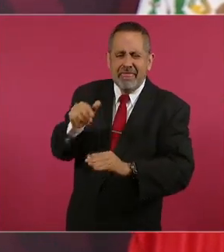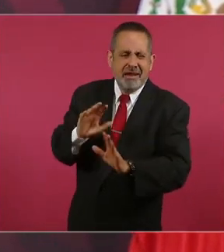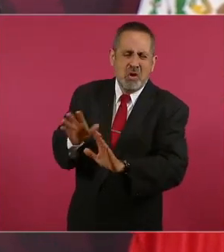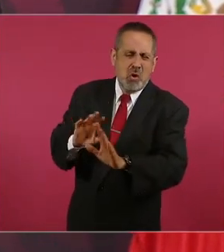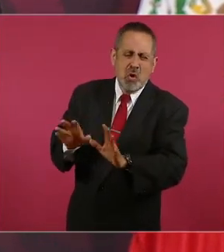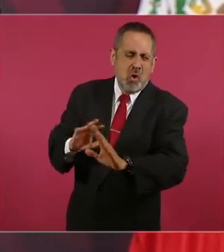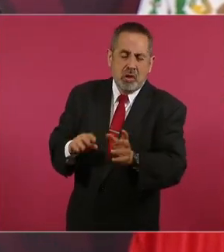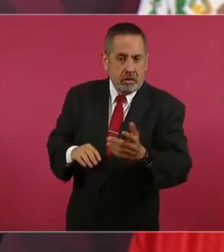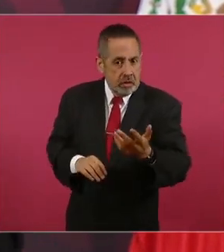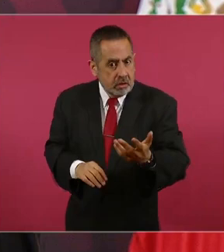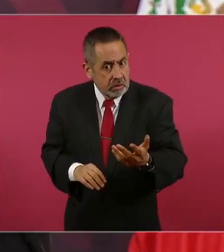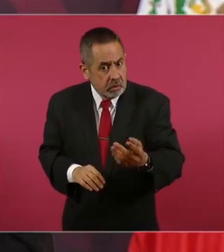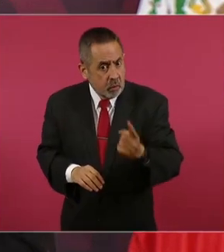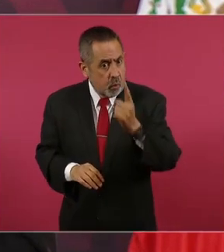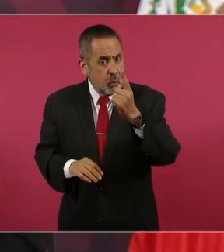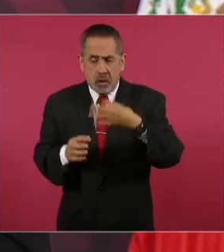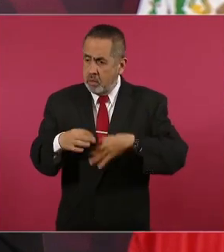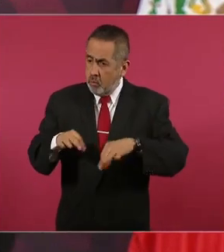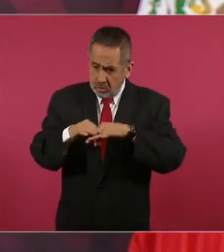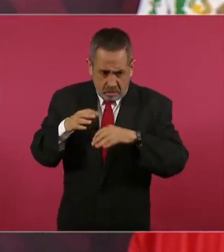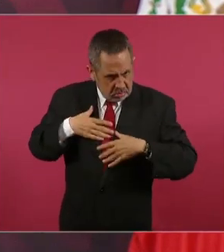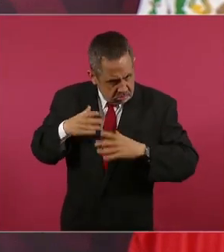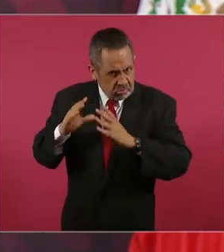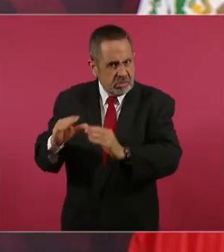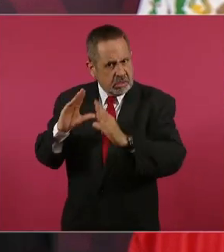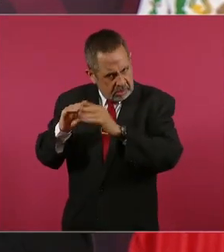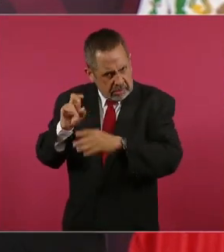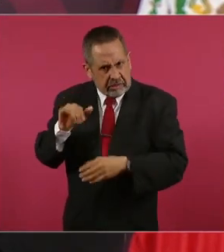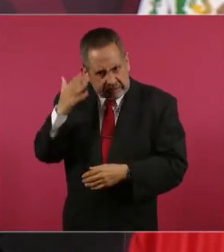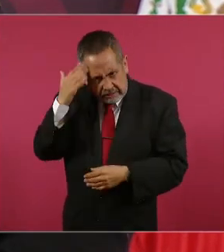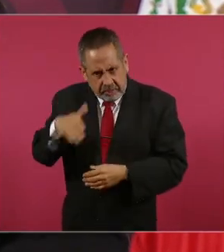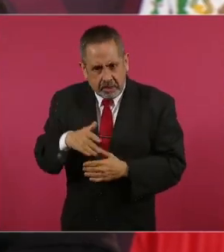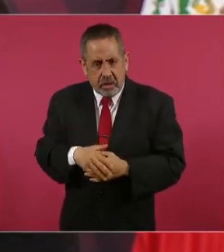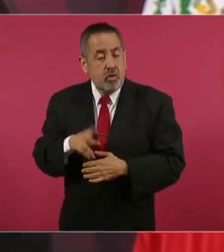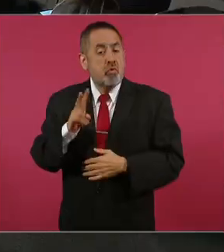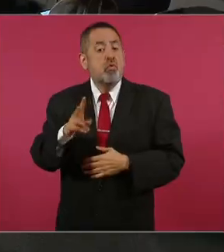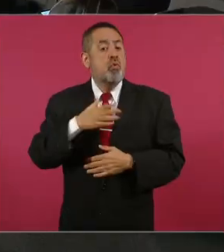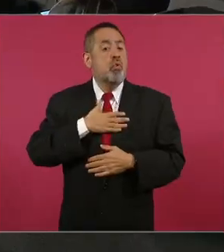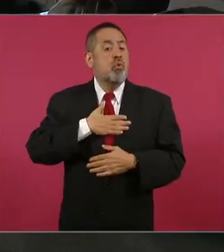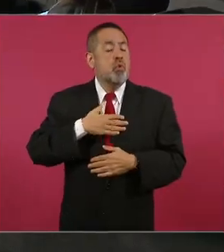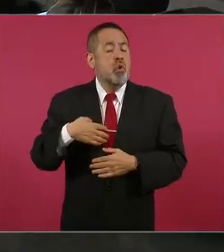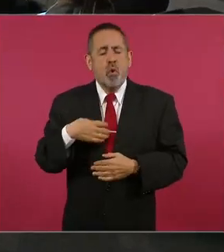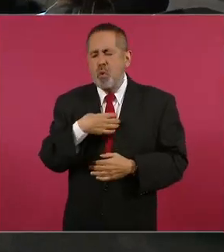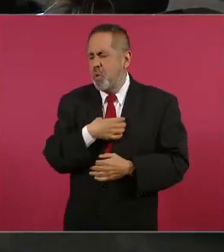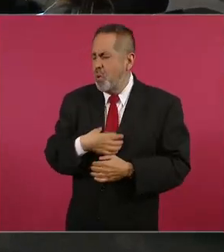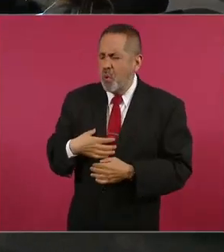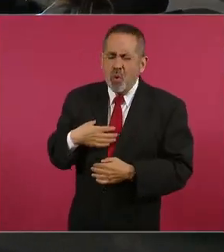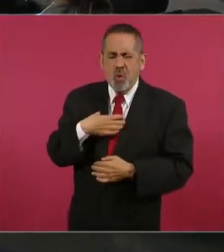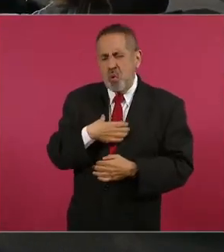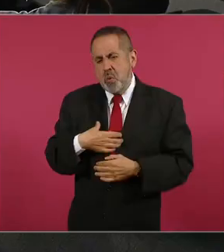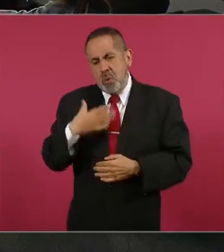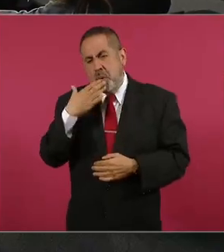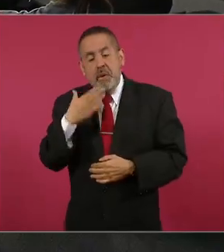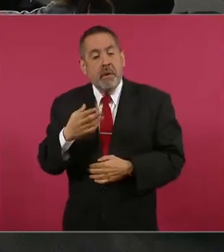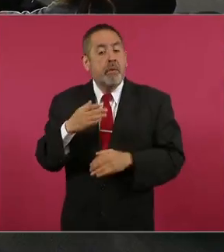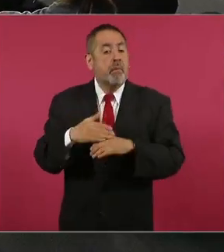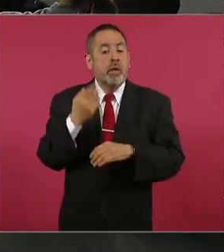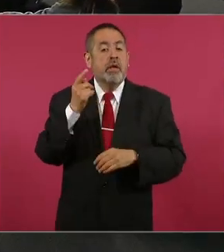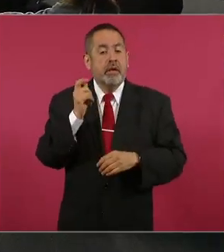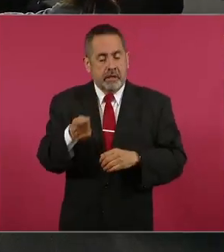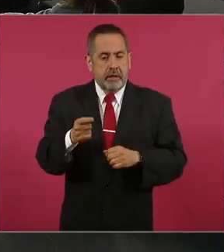Nos importa mucho. Y además, yo estoy muy contento por